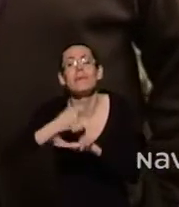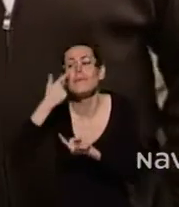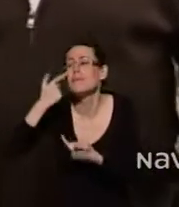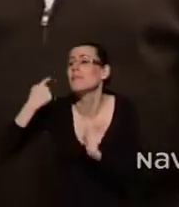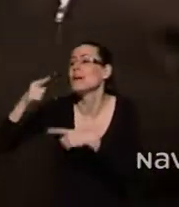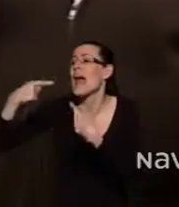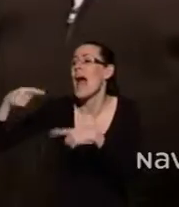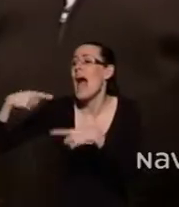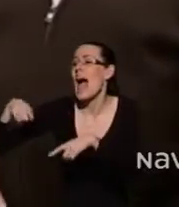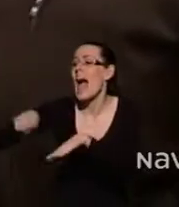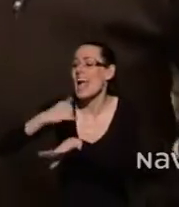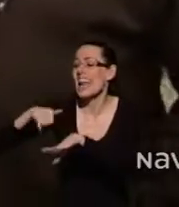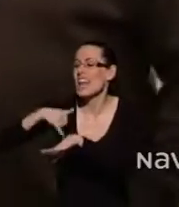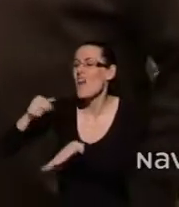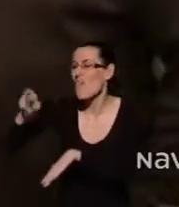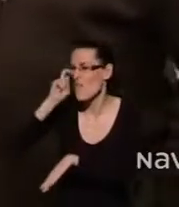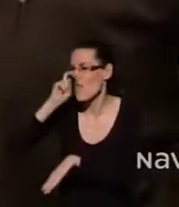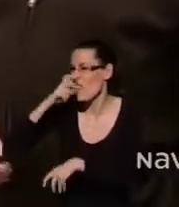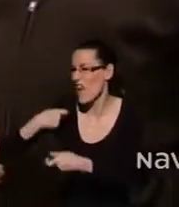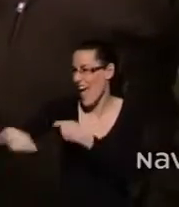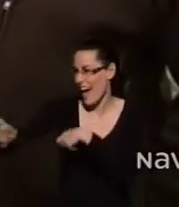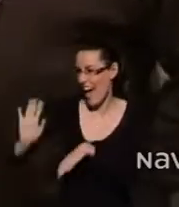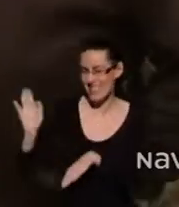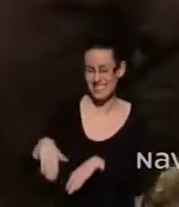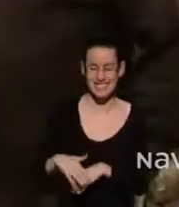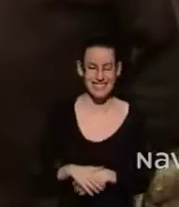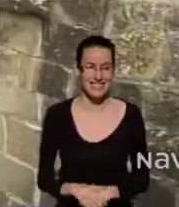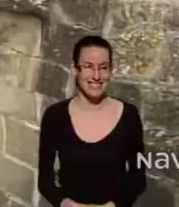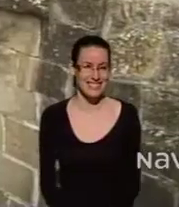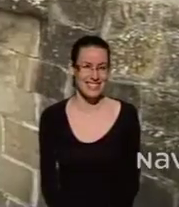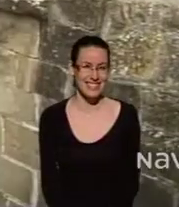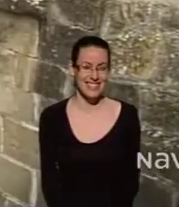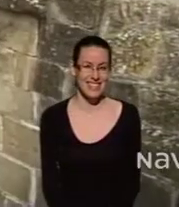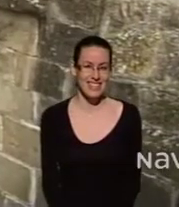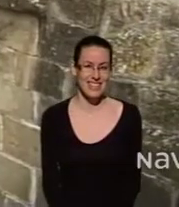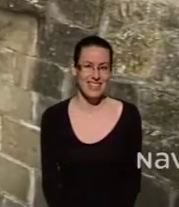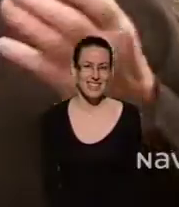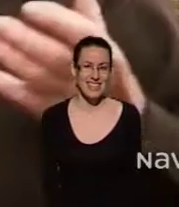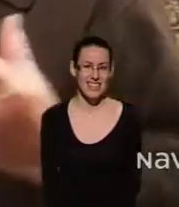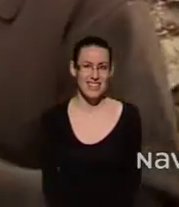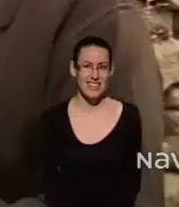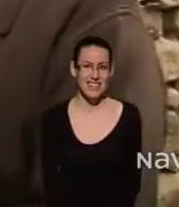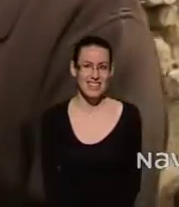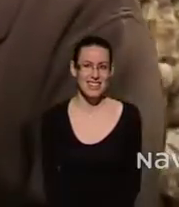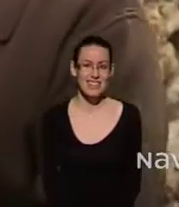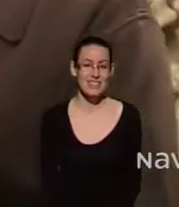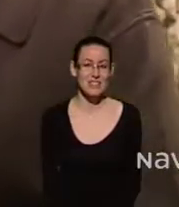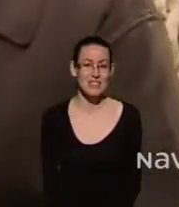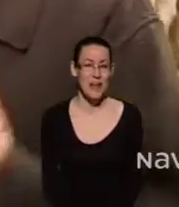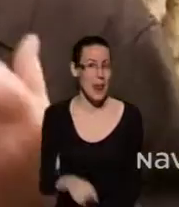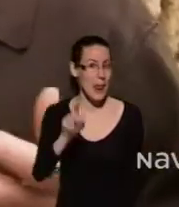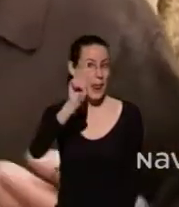alpargatas viejas. Se escapó. Esa es buena, ¿eh? Este se iba hasta